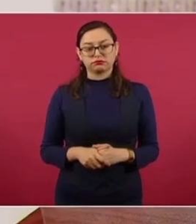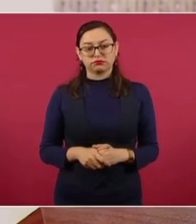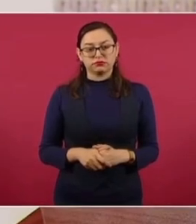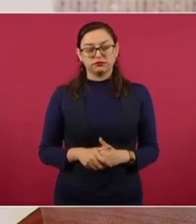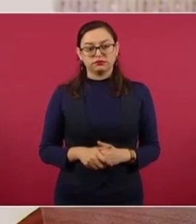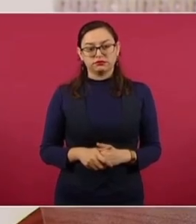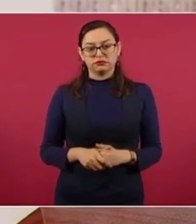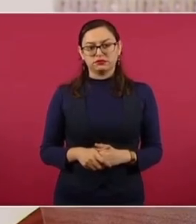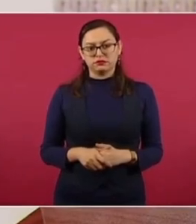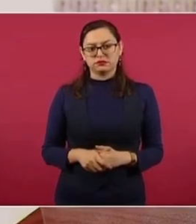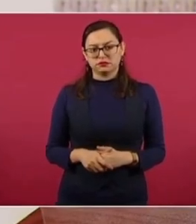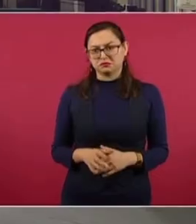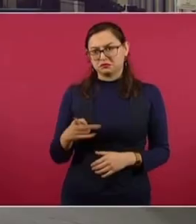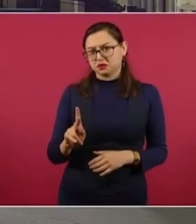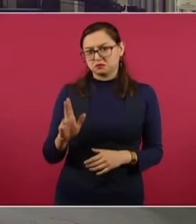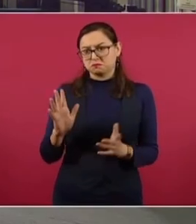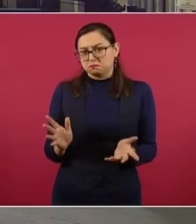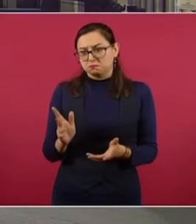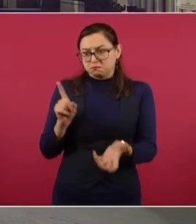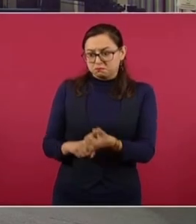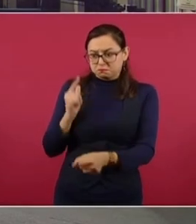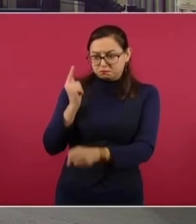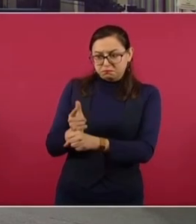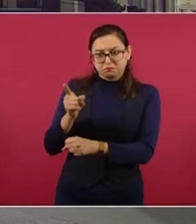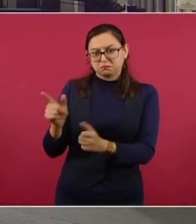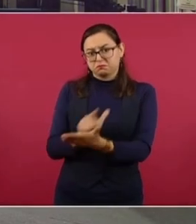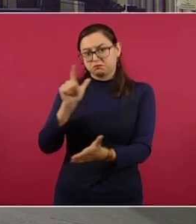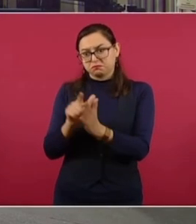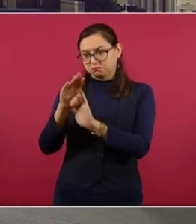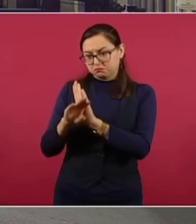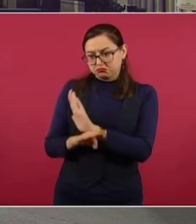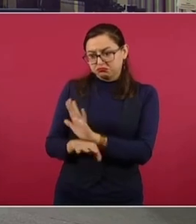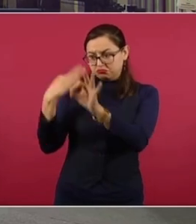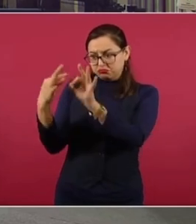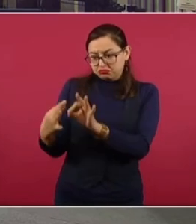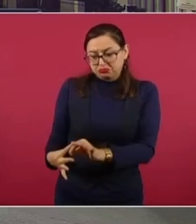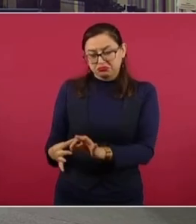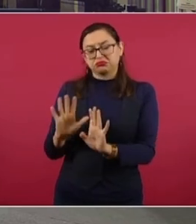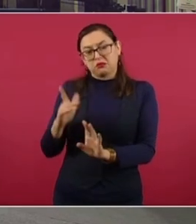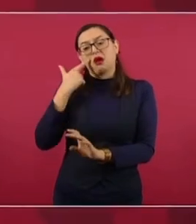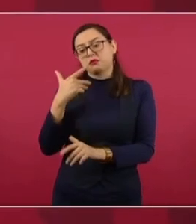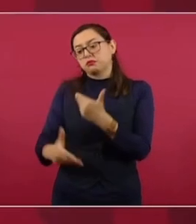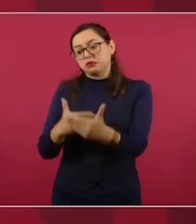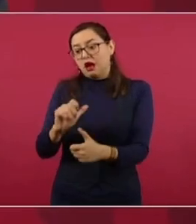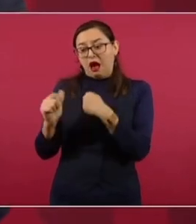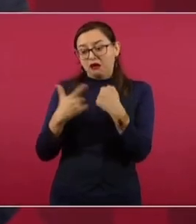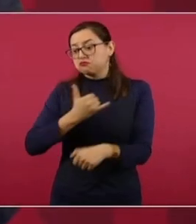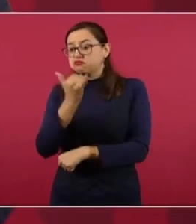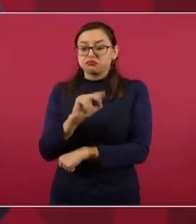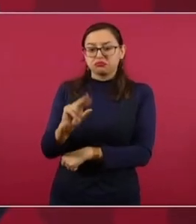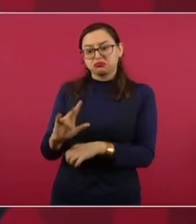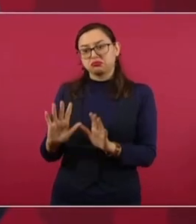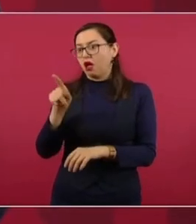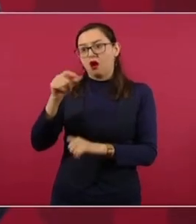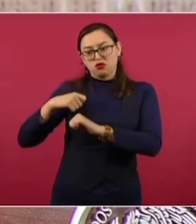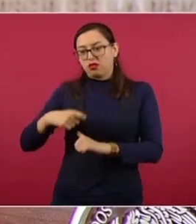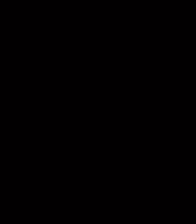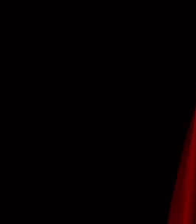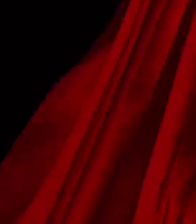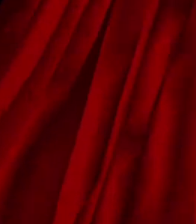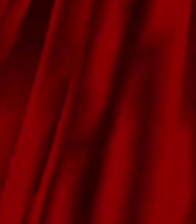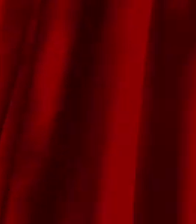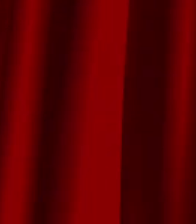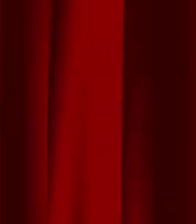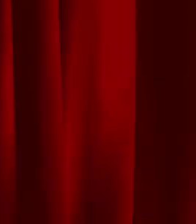al procedimiento establecido. Pero eso es. Y no hay impunidad para nadie.